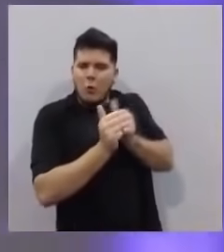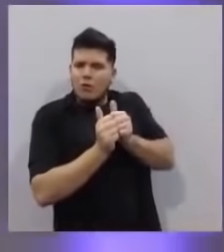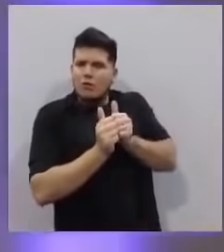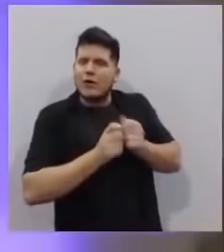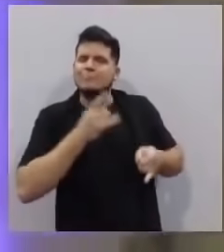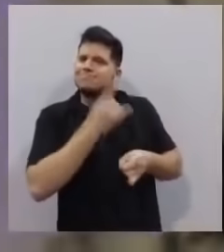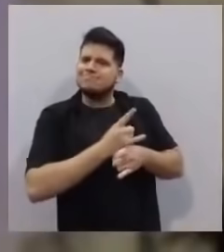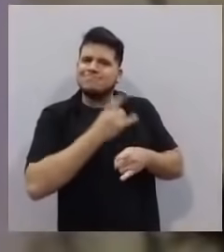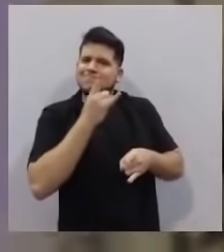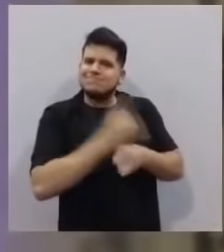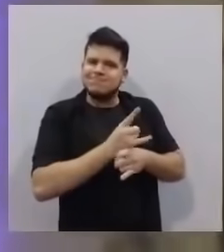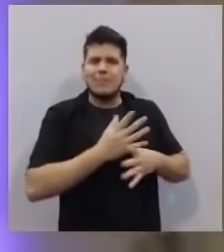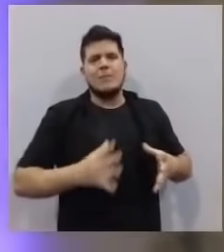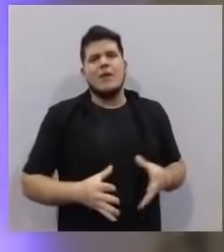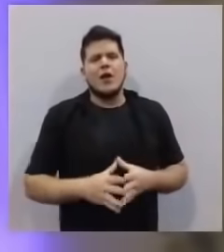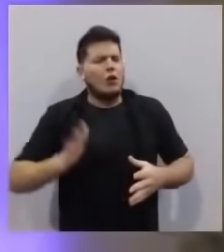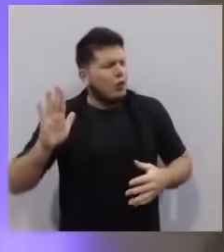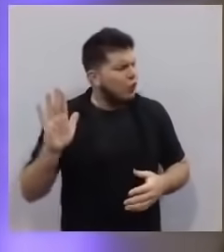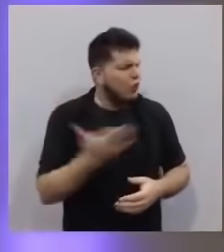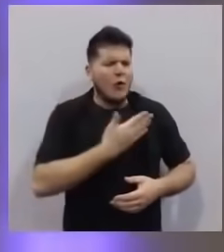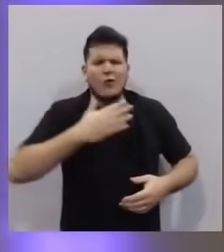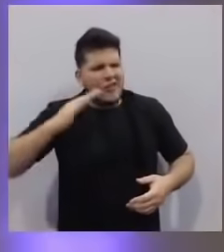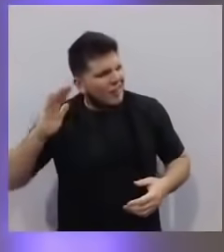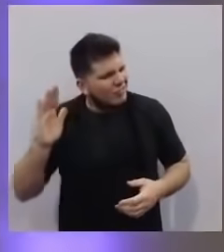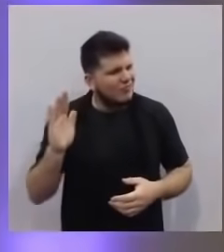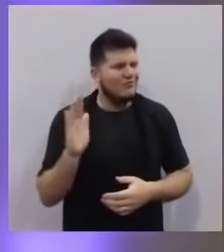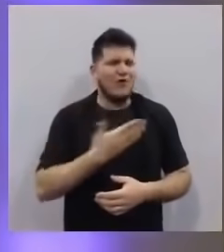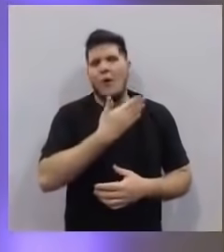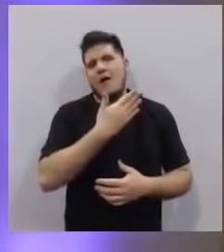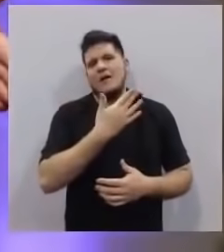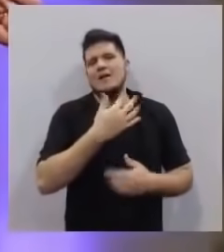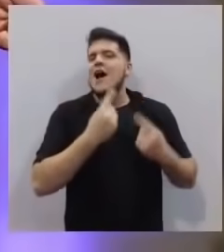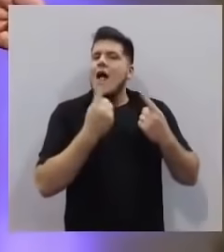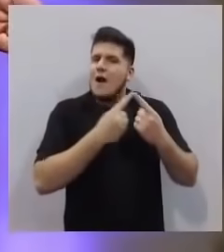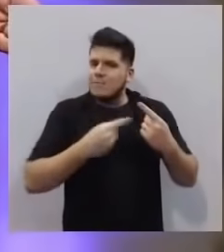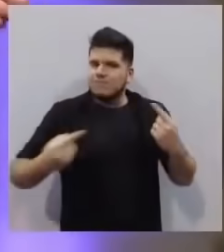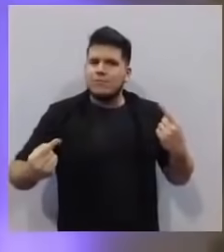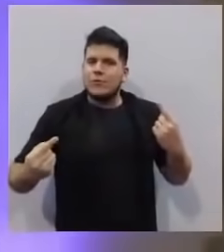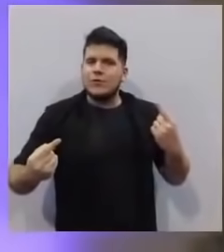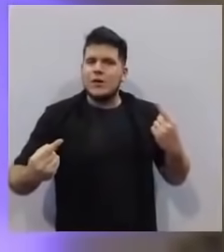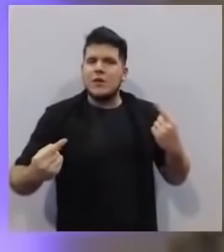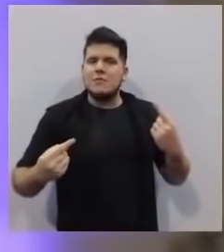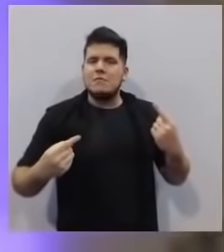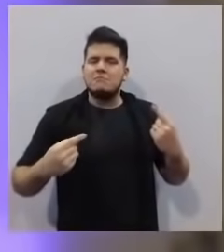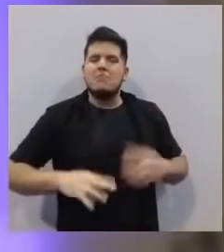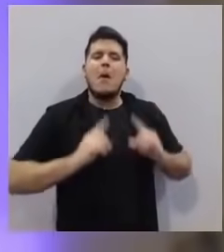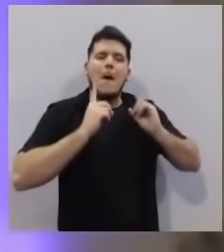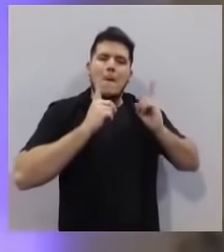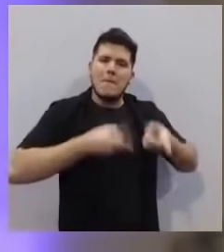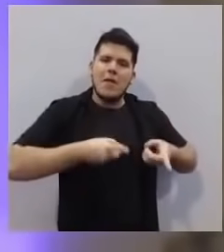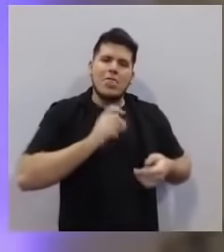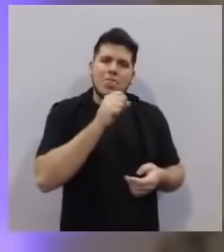vez dígalo otra vez todas las cosas son tuyas